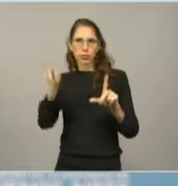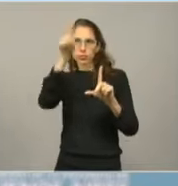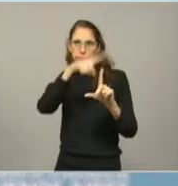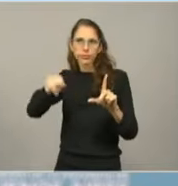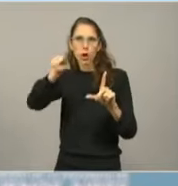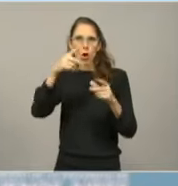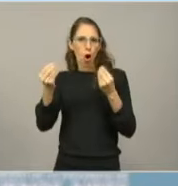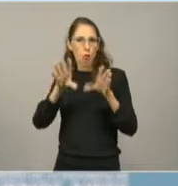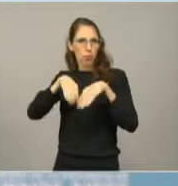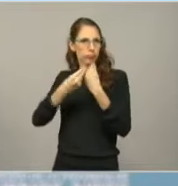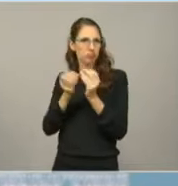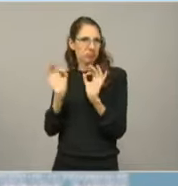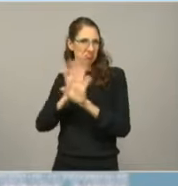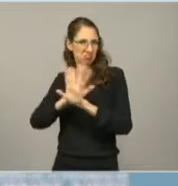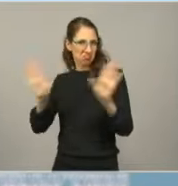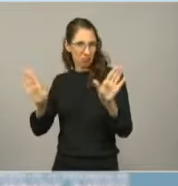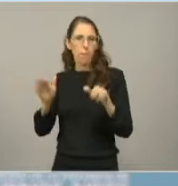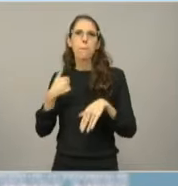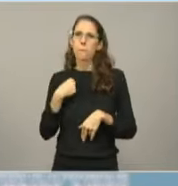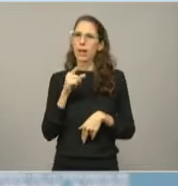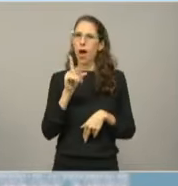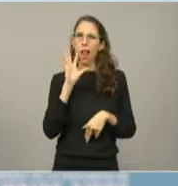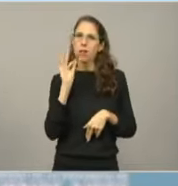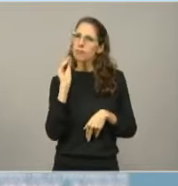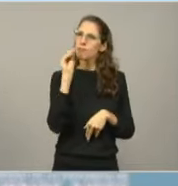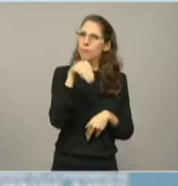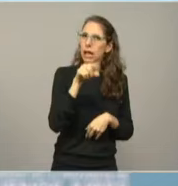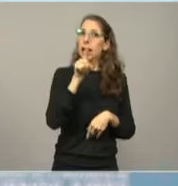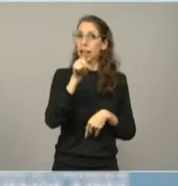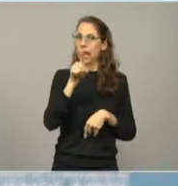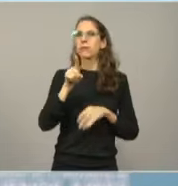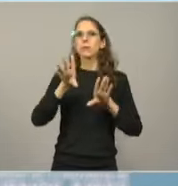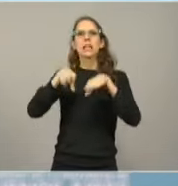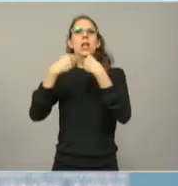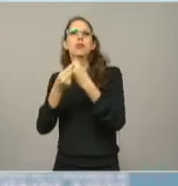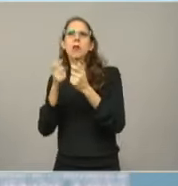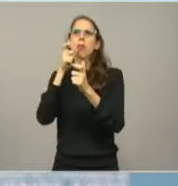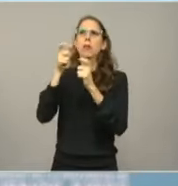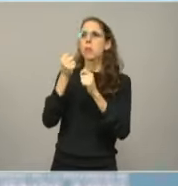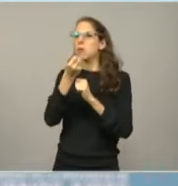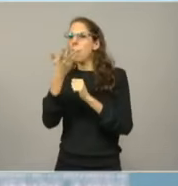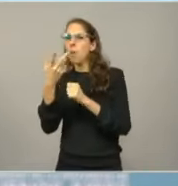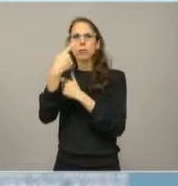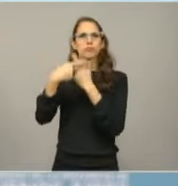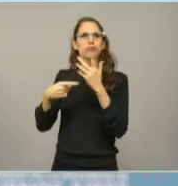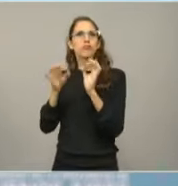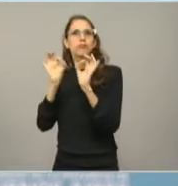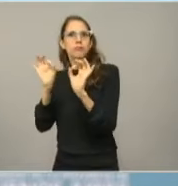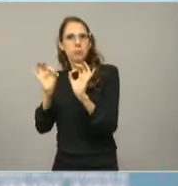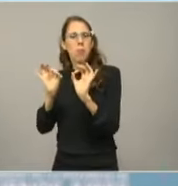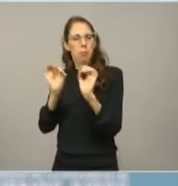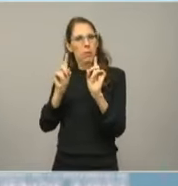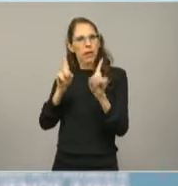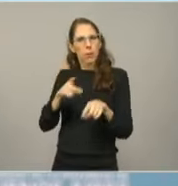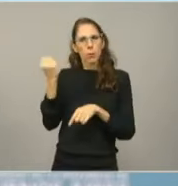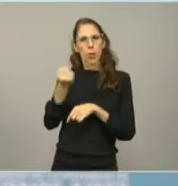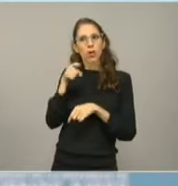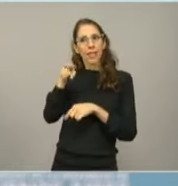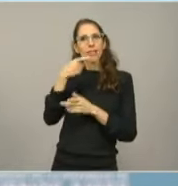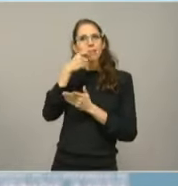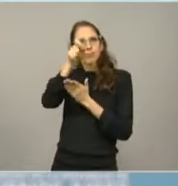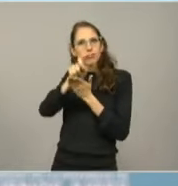encuesta sí quiero marcar que además de los resultados en Sí me parece que este tipo de trabajos dan